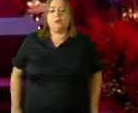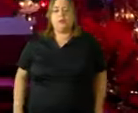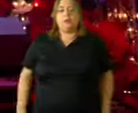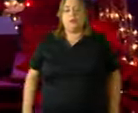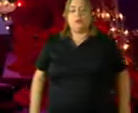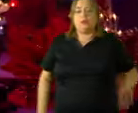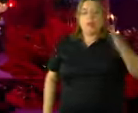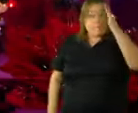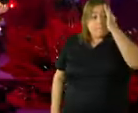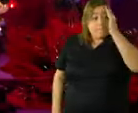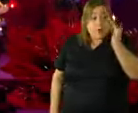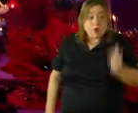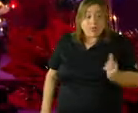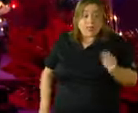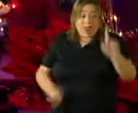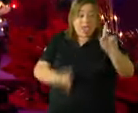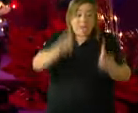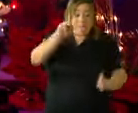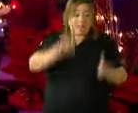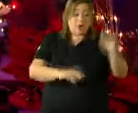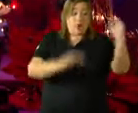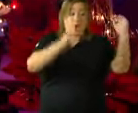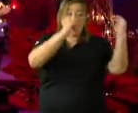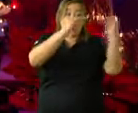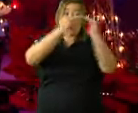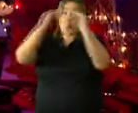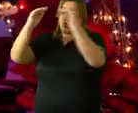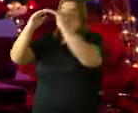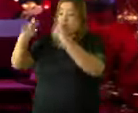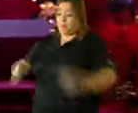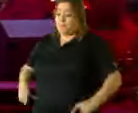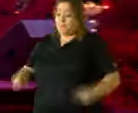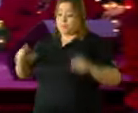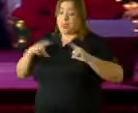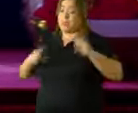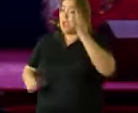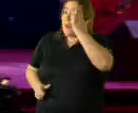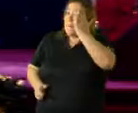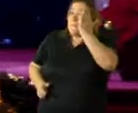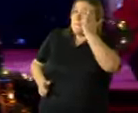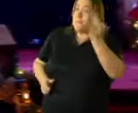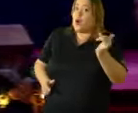Porque el justo por su fe vivirá.